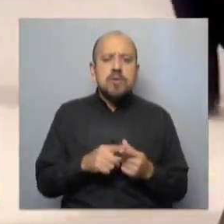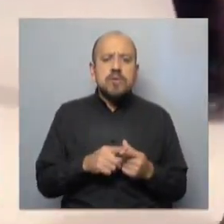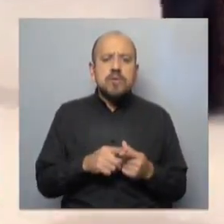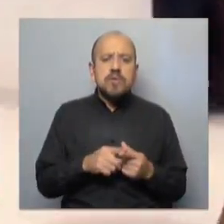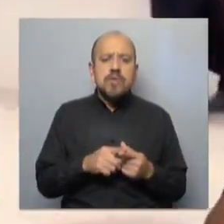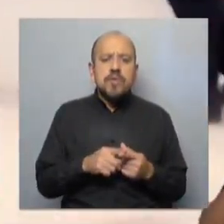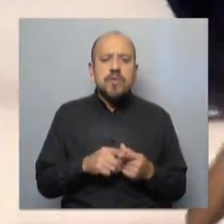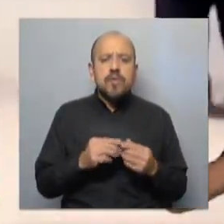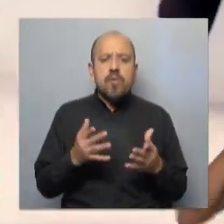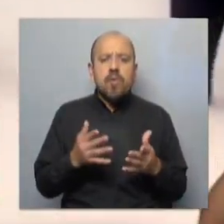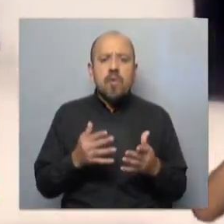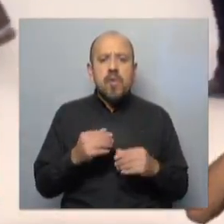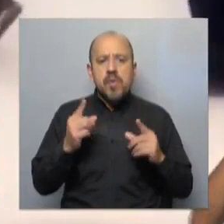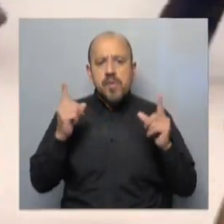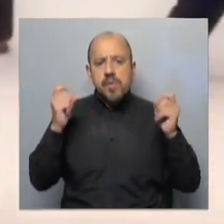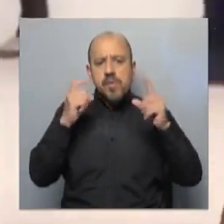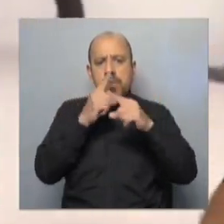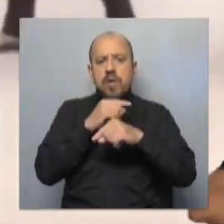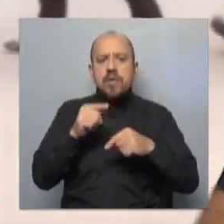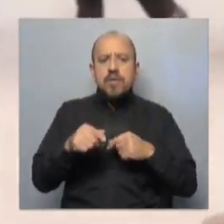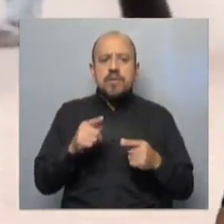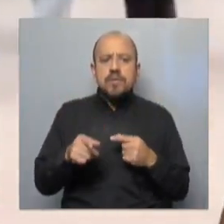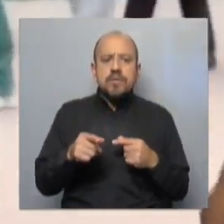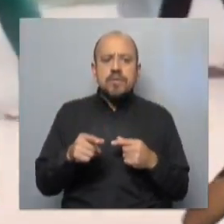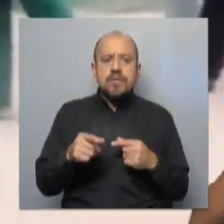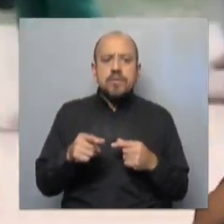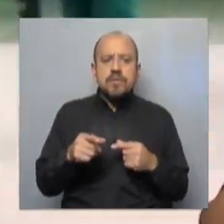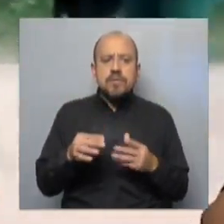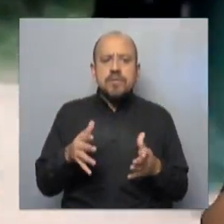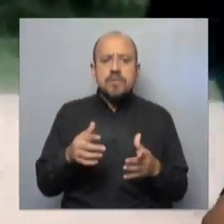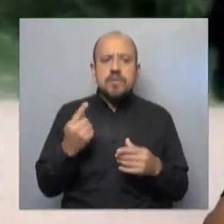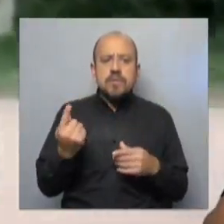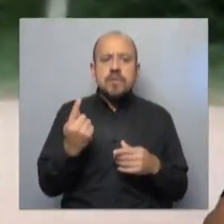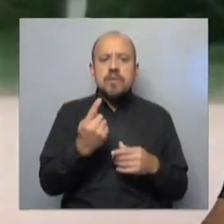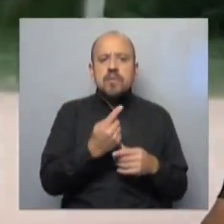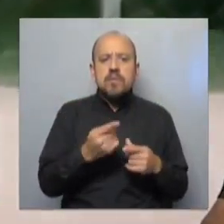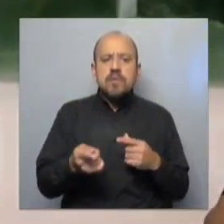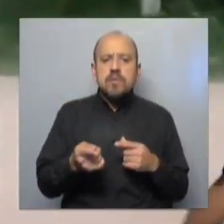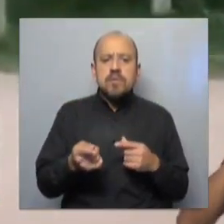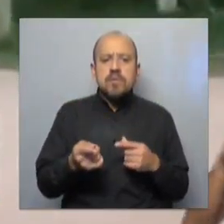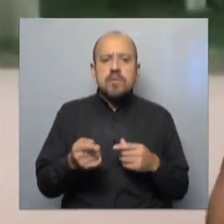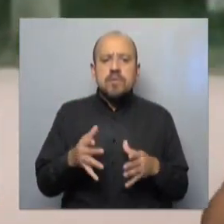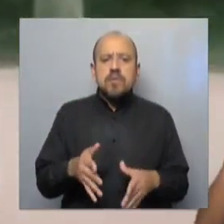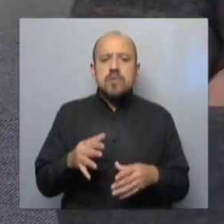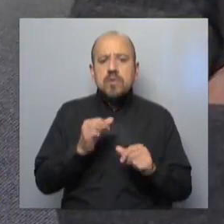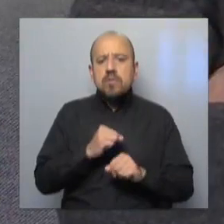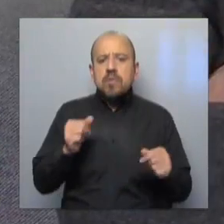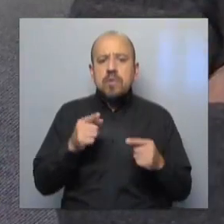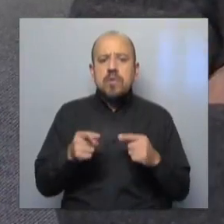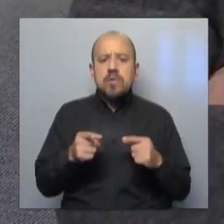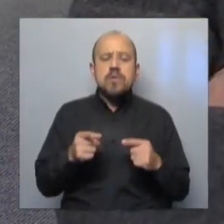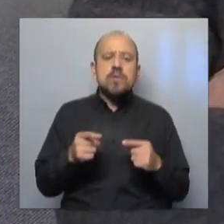es muy difícil poner en palabras me parece que cada uno hace lo que puede con las herramientas que puede